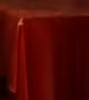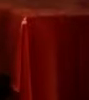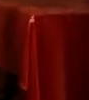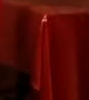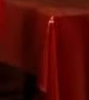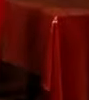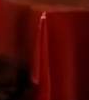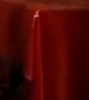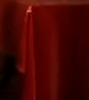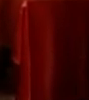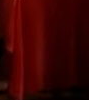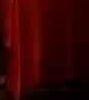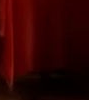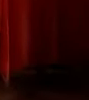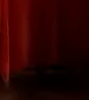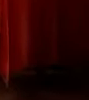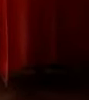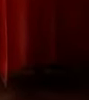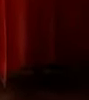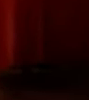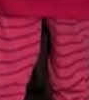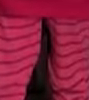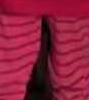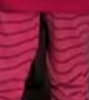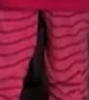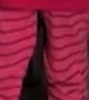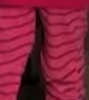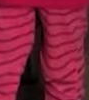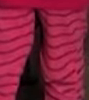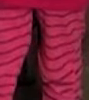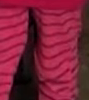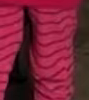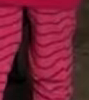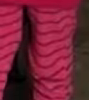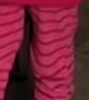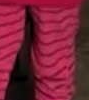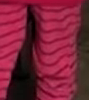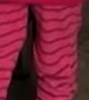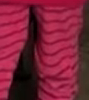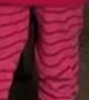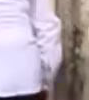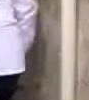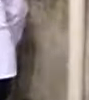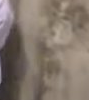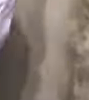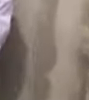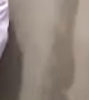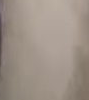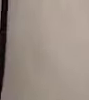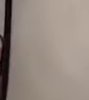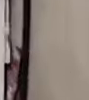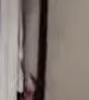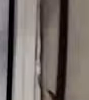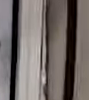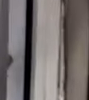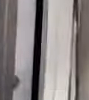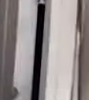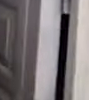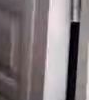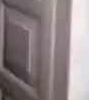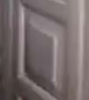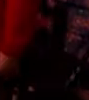especie para familias vulnerables focalizadas de la Procuraduría para la Protección de Niñas, Niños y Adolescentes. Ahora